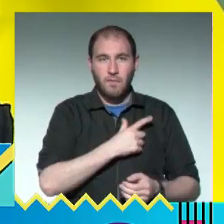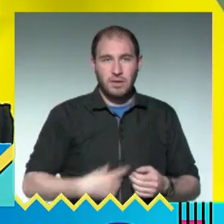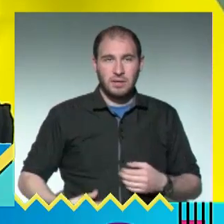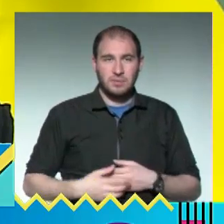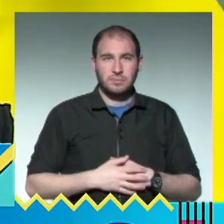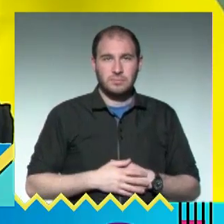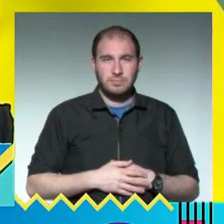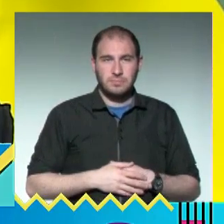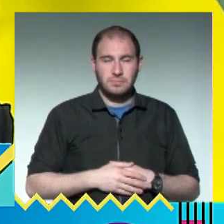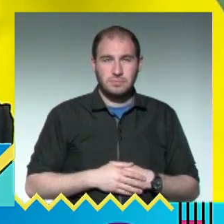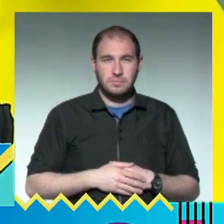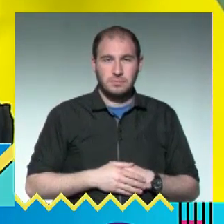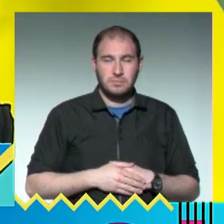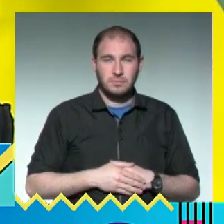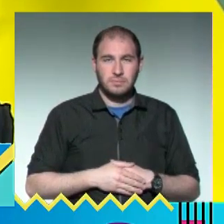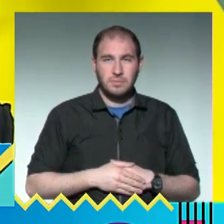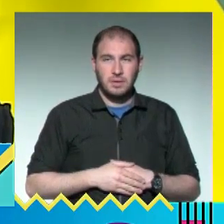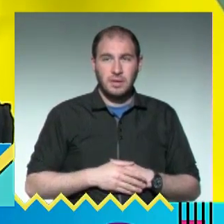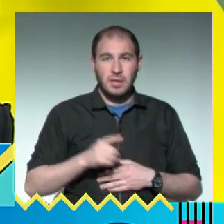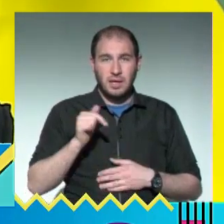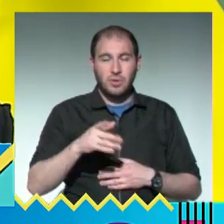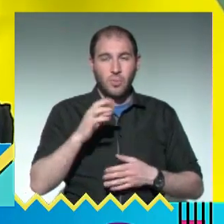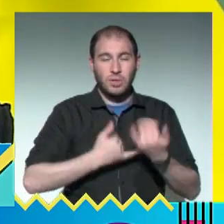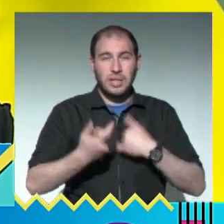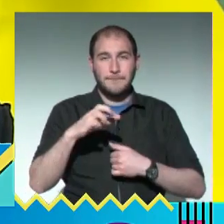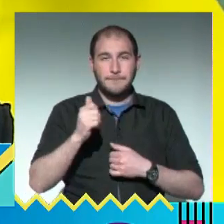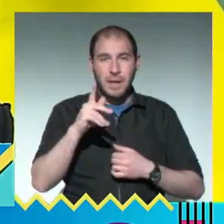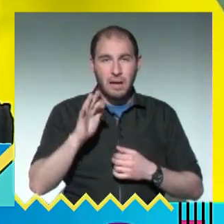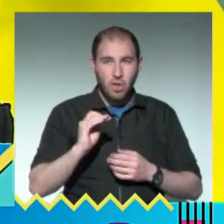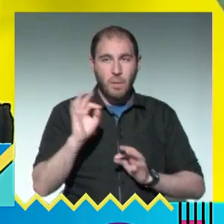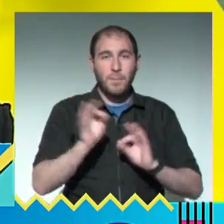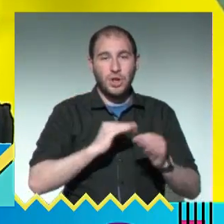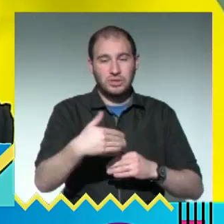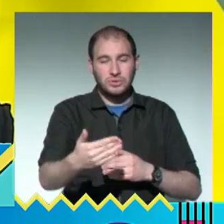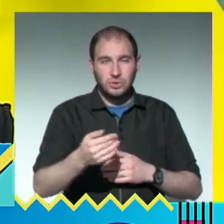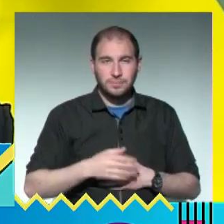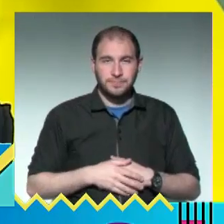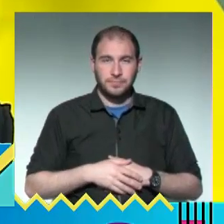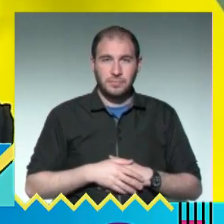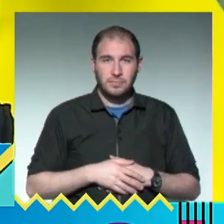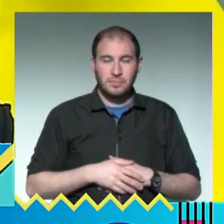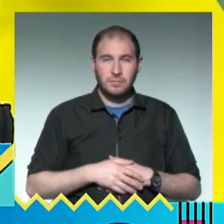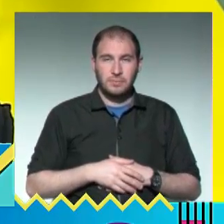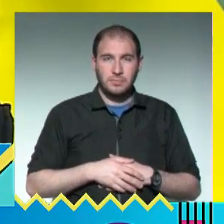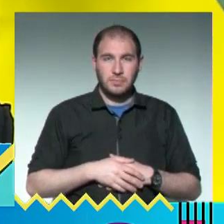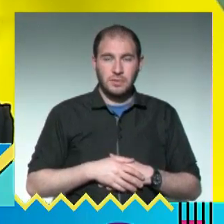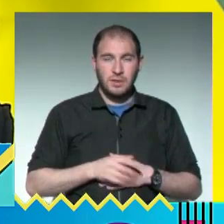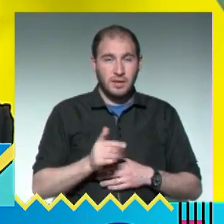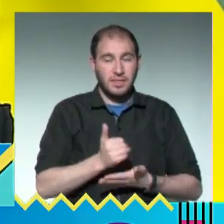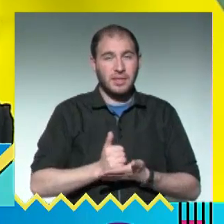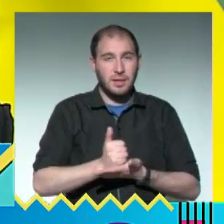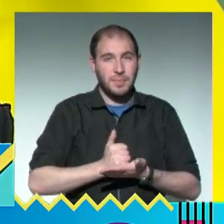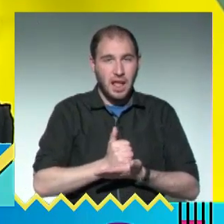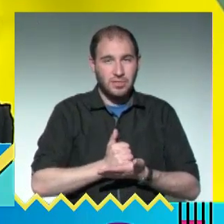gobierno. Y para esto que decía Pablo, de ver las proyecciones, vemos que están esperando